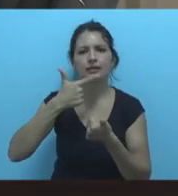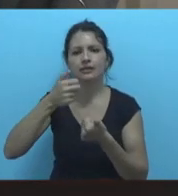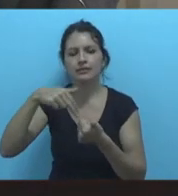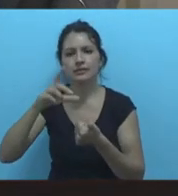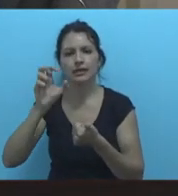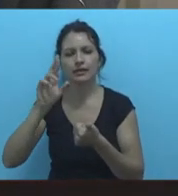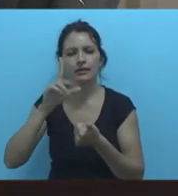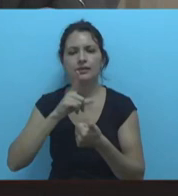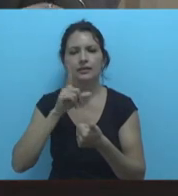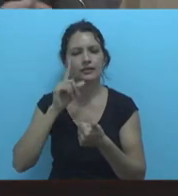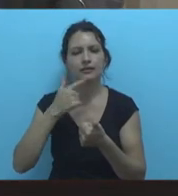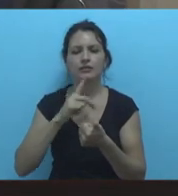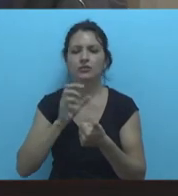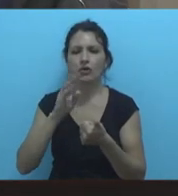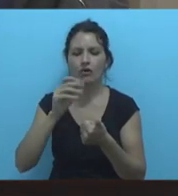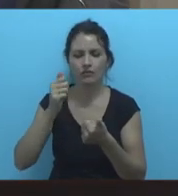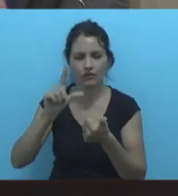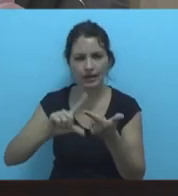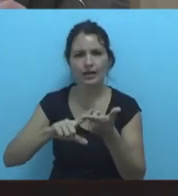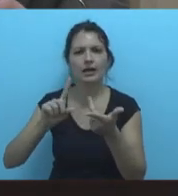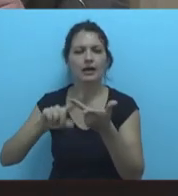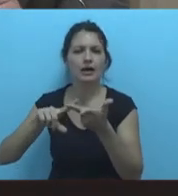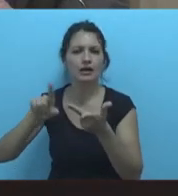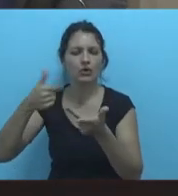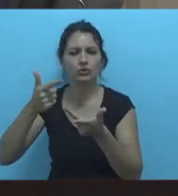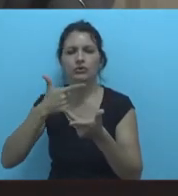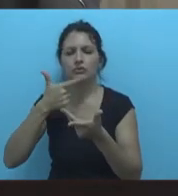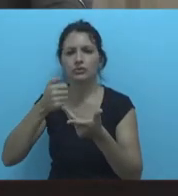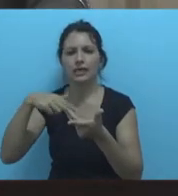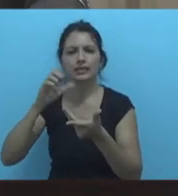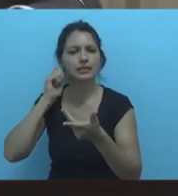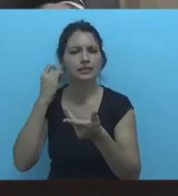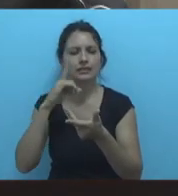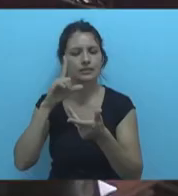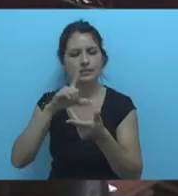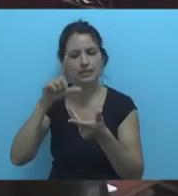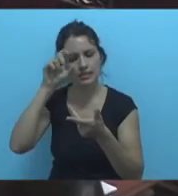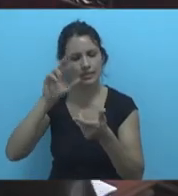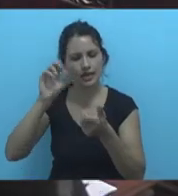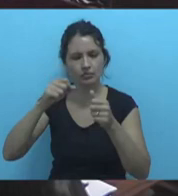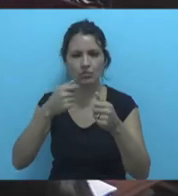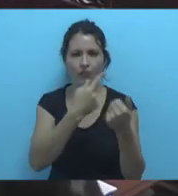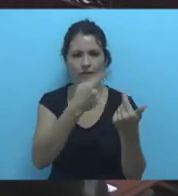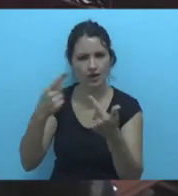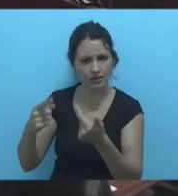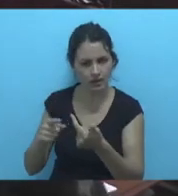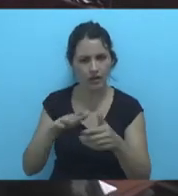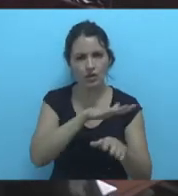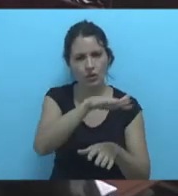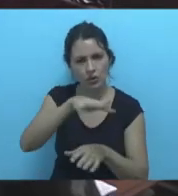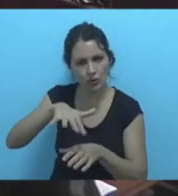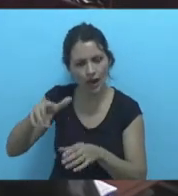San Cristóbal y a otros municipios que estén en igualdad de condiciones. En consideración el proyecto, aprobado. Tiene la palabra el diputado